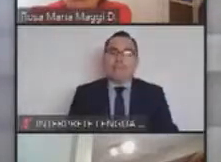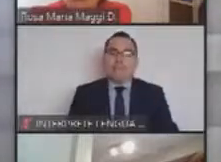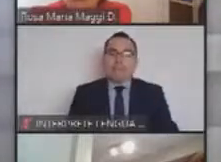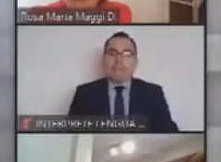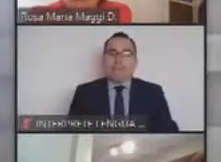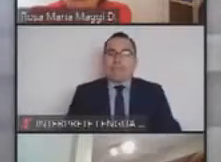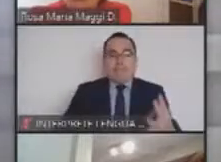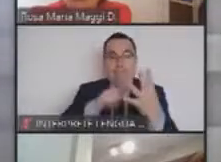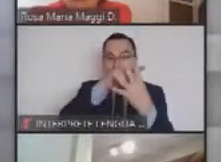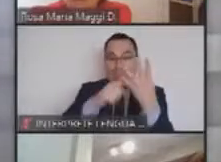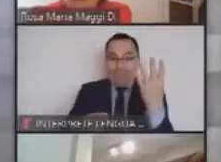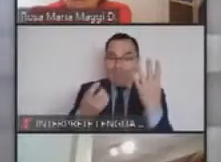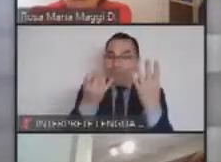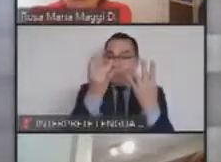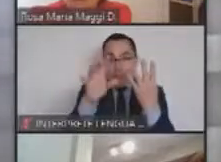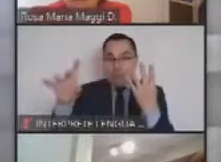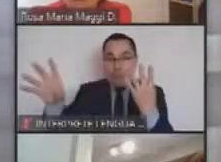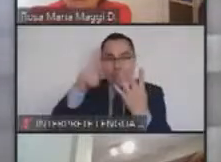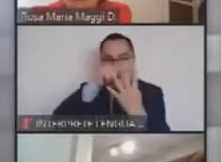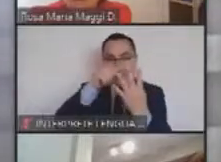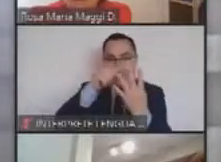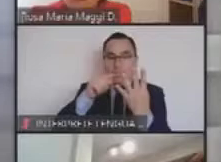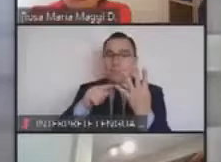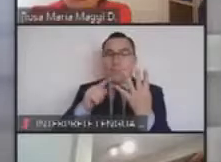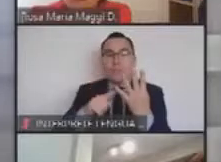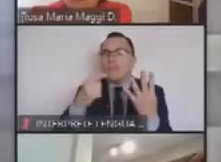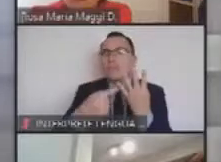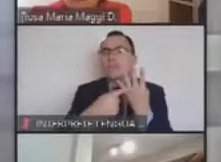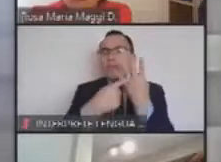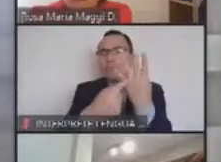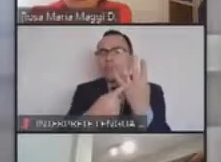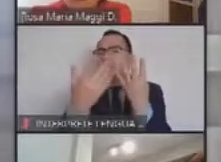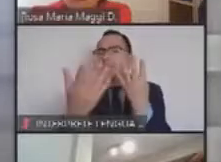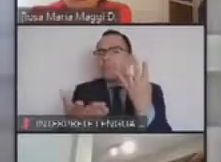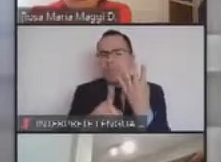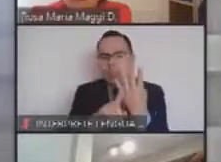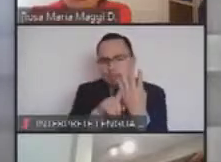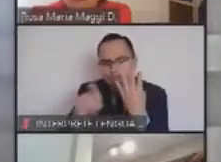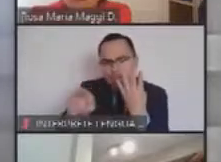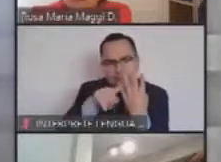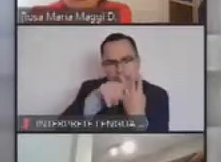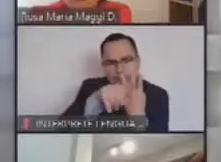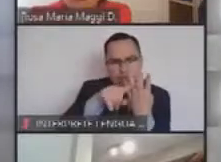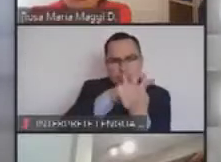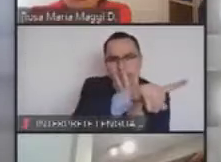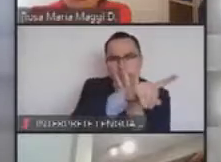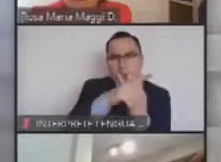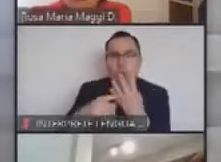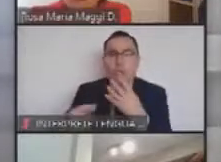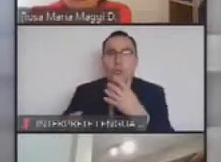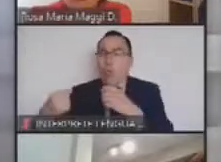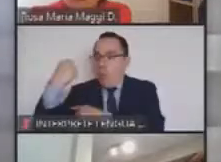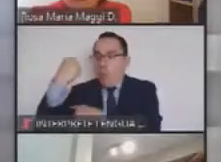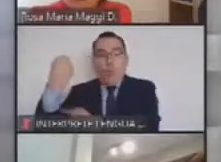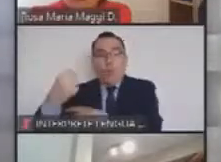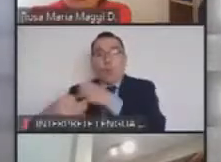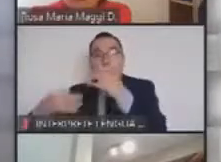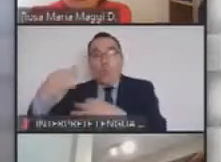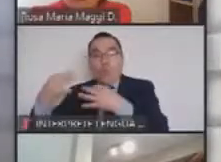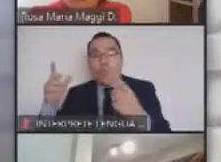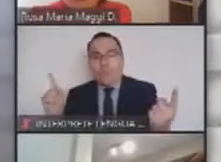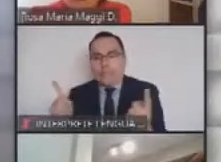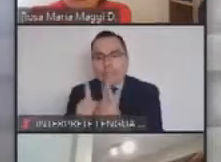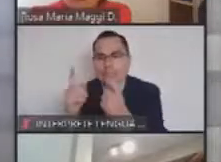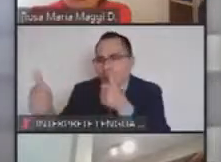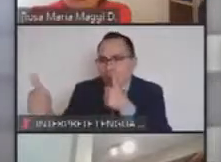Cada una de estas dimensiones propone líneas de acción que buscan implementar un poder judicial más cercano